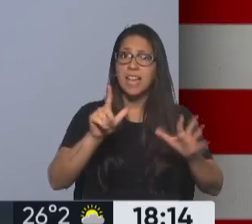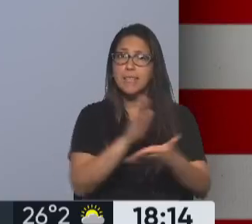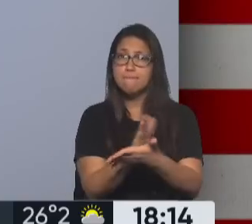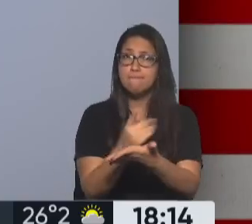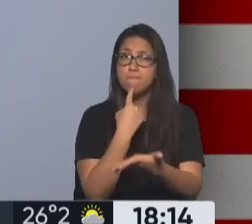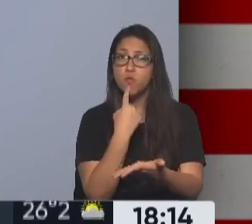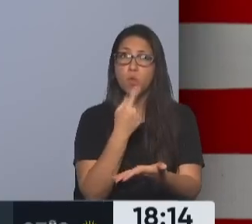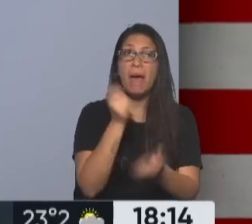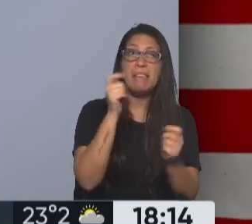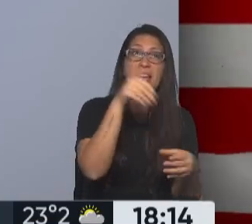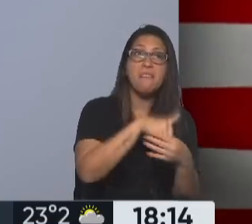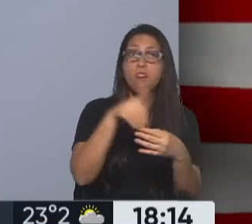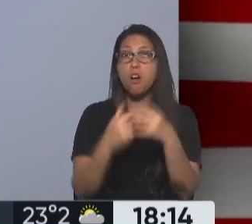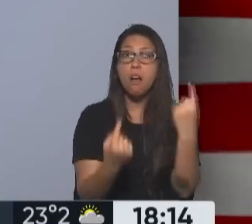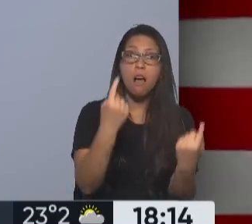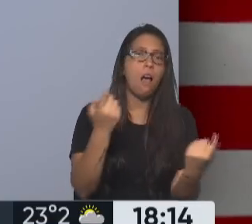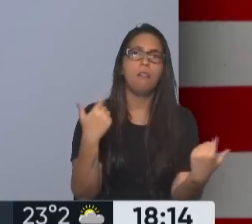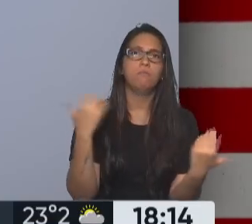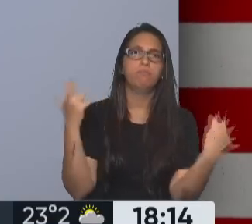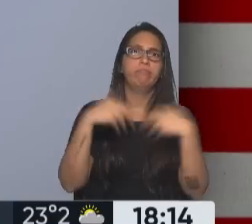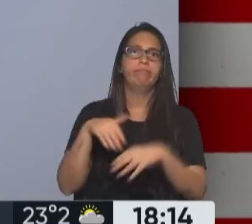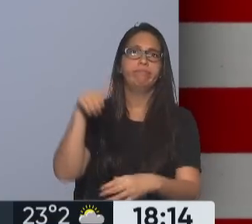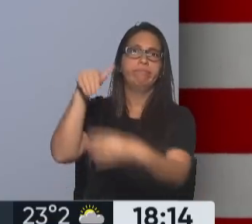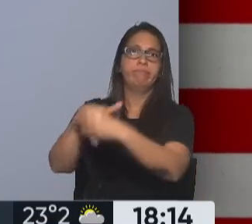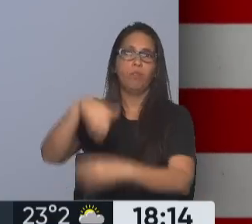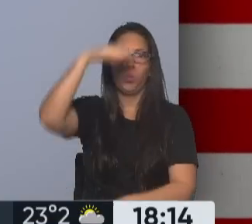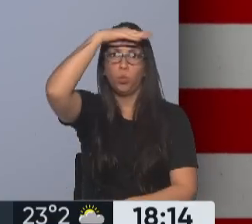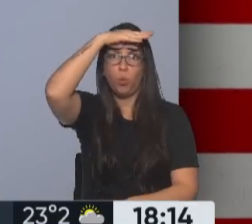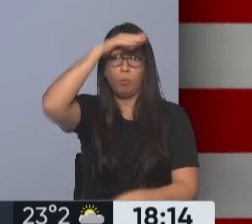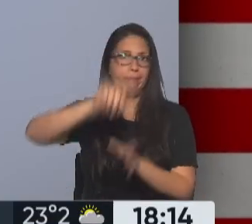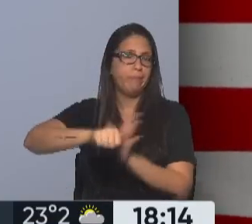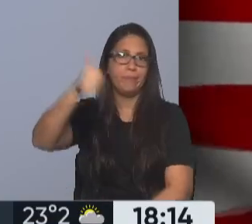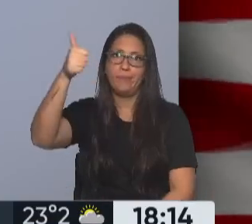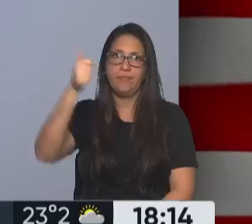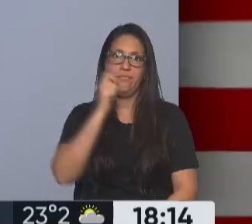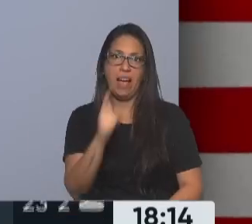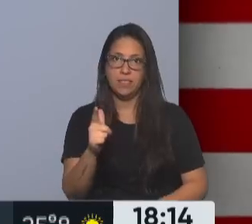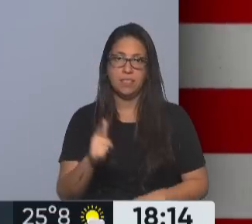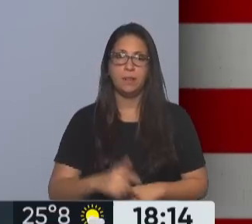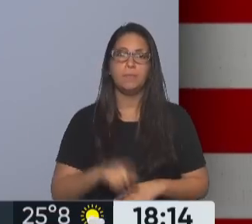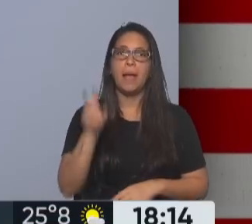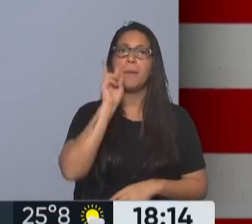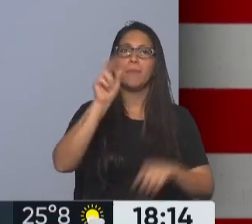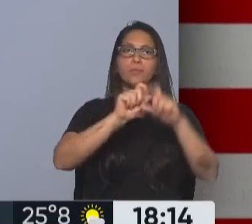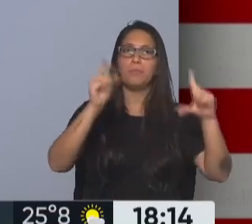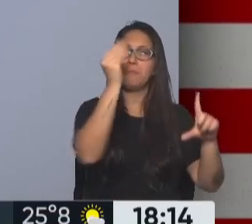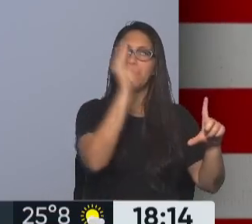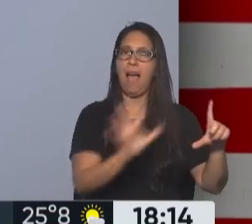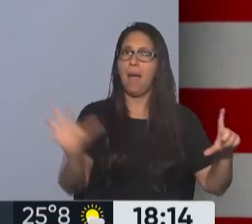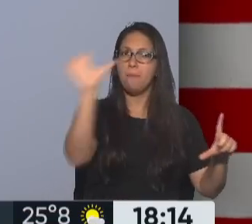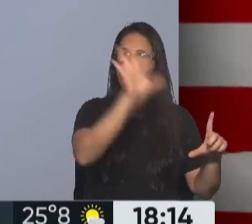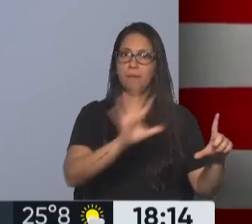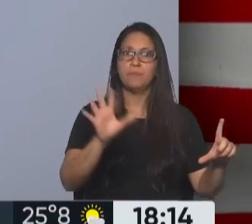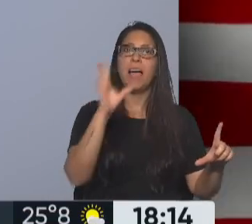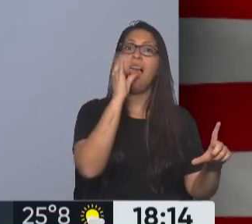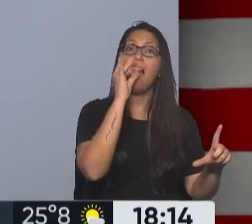favorables para Donald Trump. Por eso la cantidad de electores, bueno, ahí estamos viendo, ¿no? Un poco lo que decimos siempre de Estados Unidos, lo que se ve en